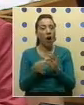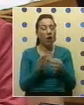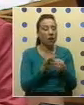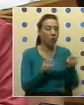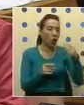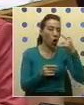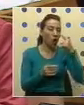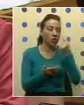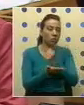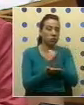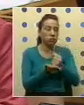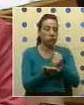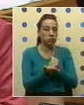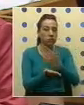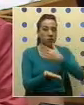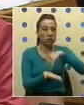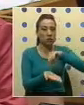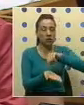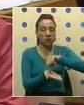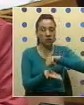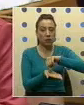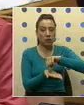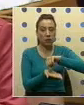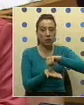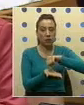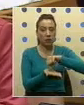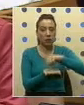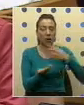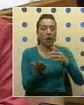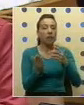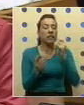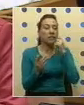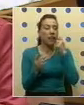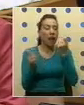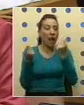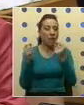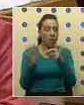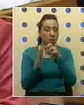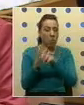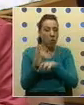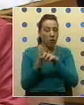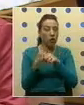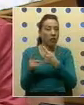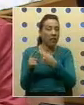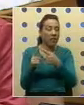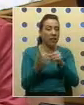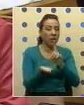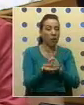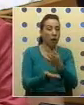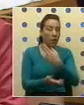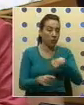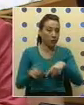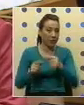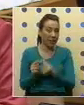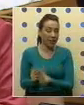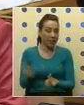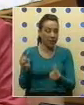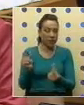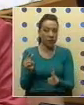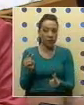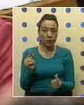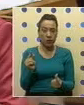burocracia de nuestro país, conociendo lo que significa evaluar proyectos de esta índole en diferentes partes de nuestro territorio, no